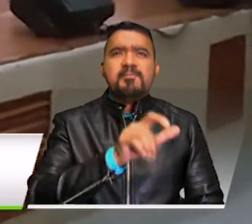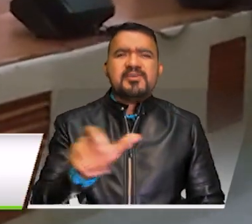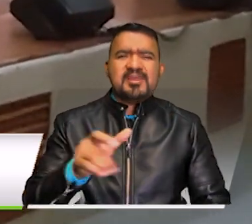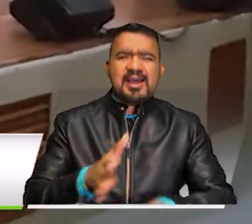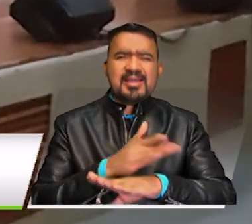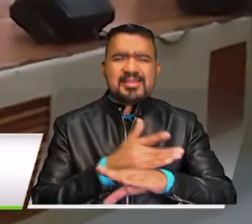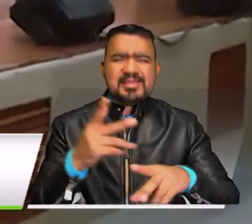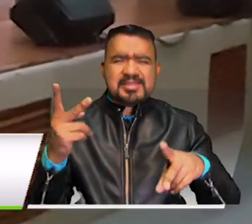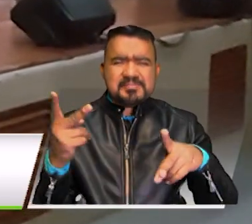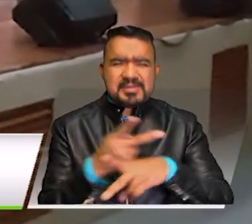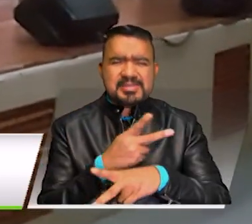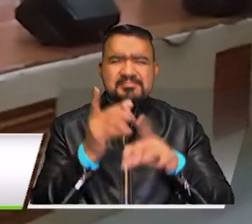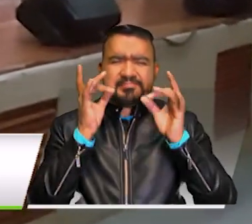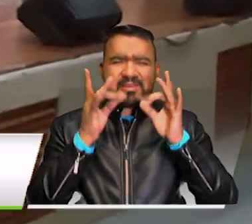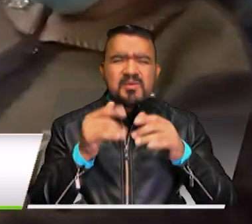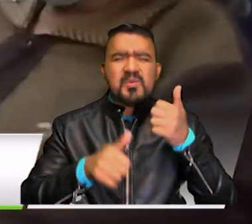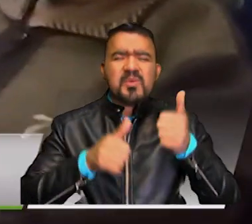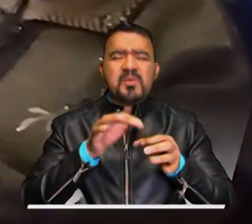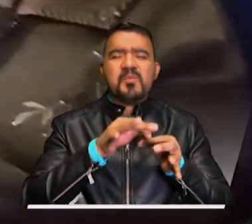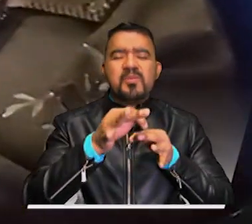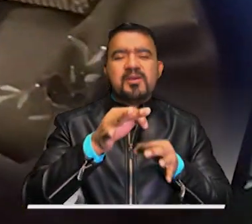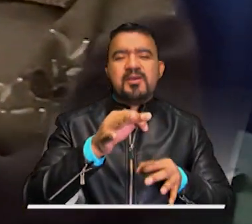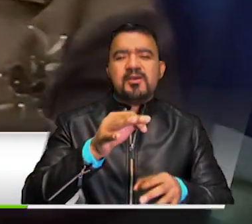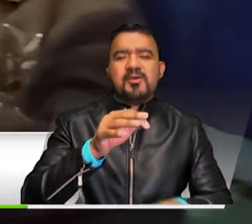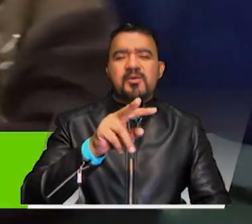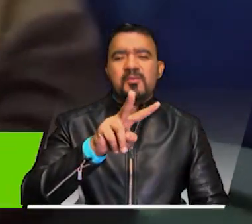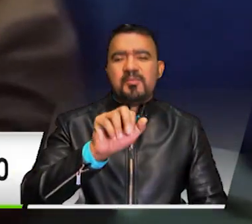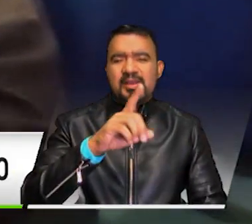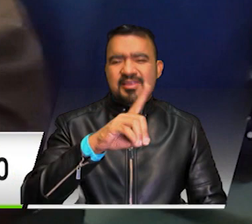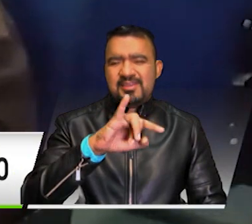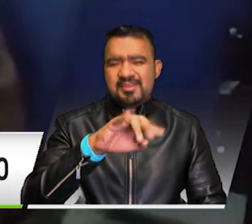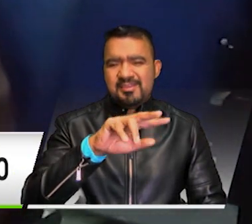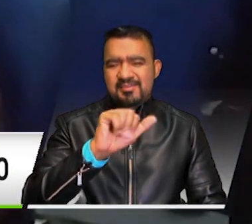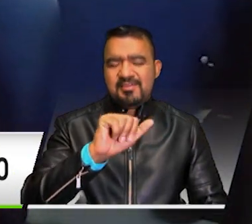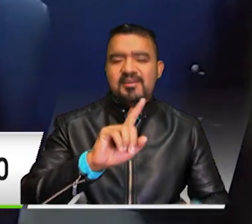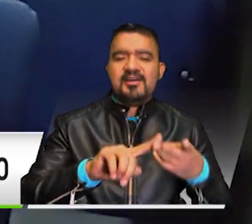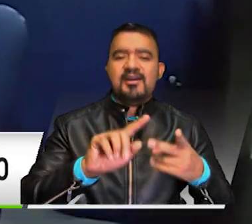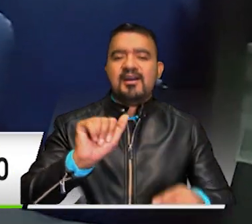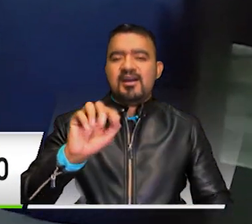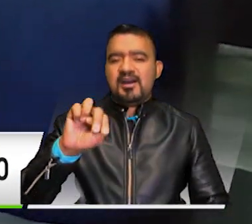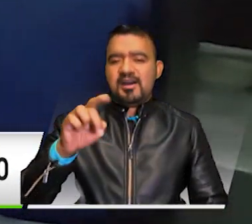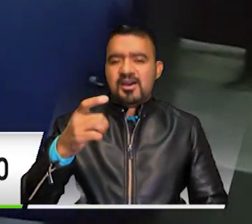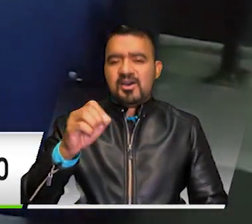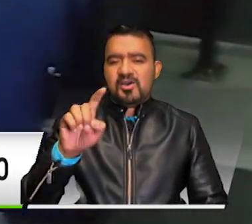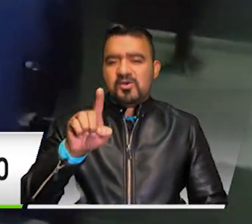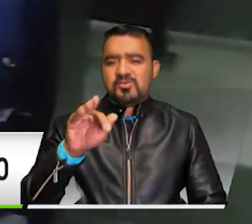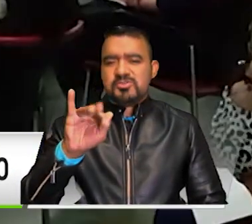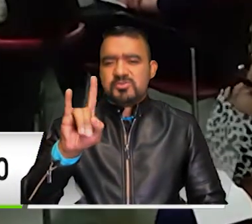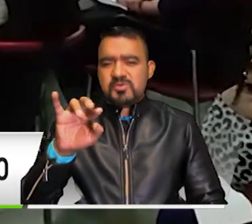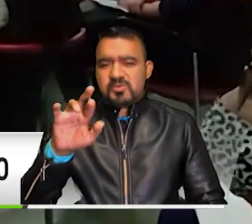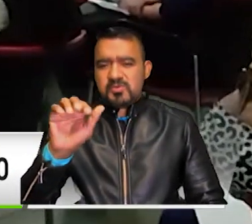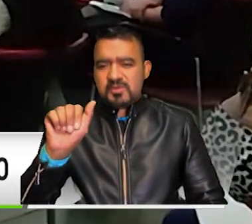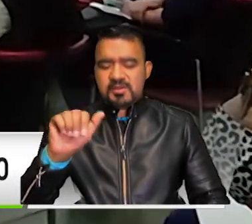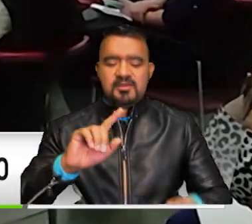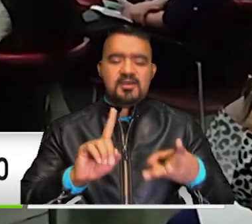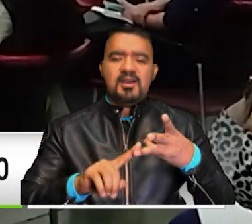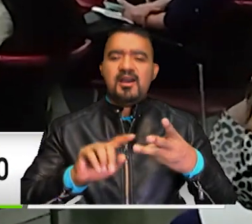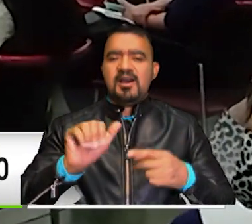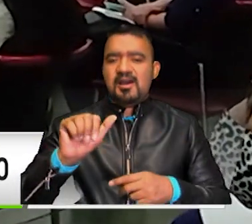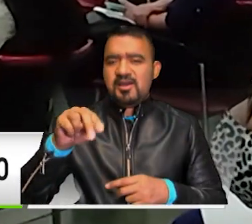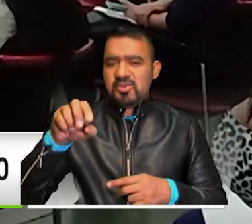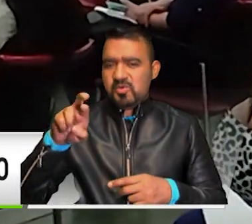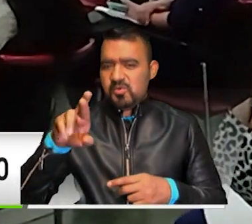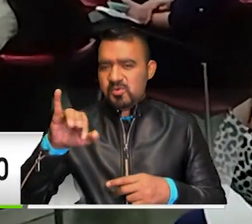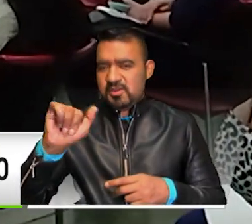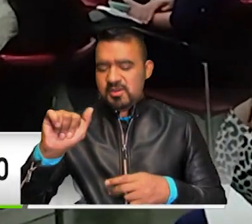los municipios de Campamento, Valdivia, Angostura, Santa Rosa de Osos, San Pedro de los Milagros, Briceño, Anorí y Yarumal, donde tuvo